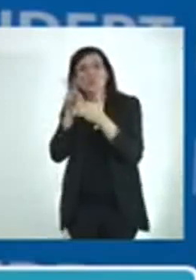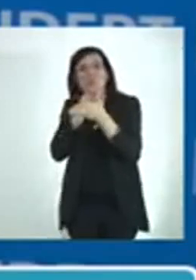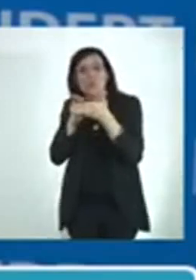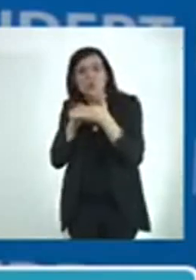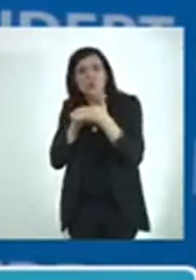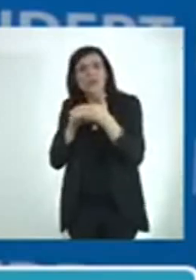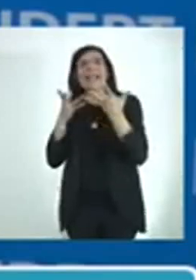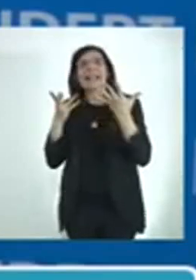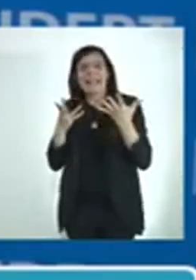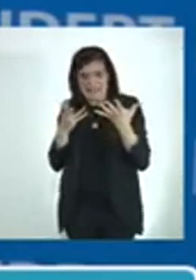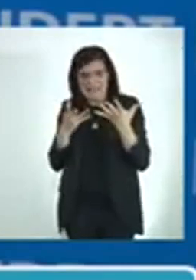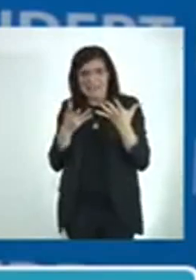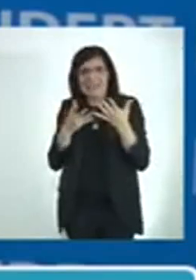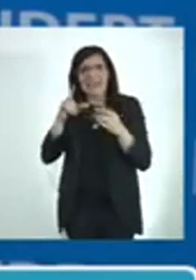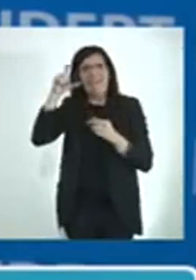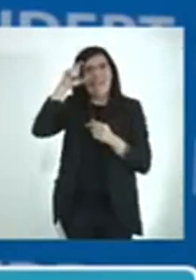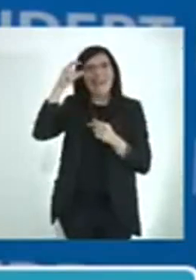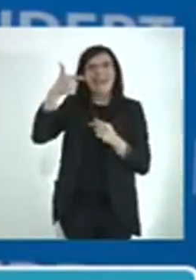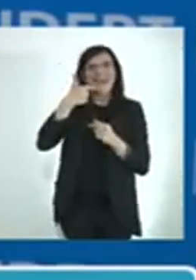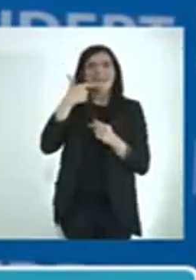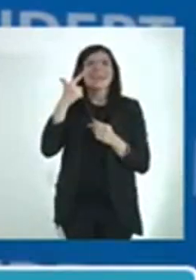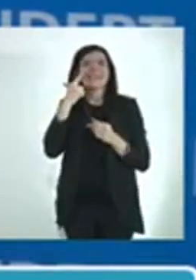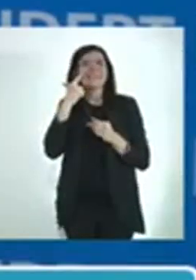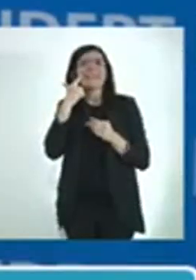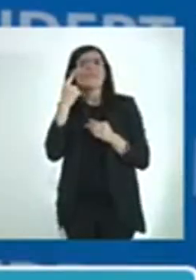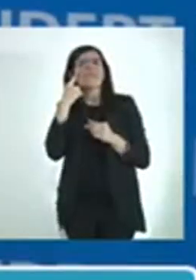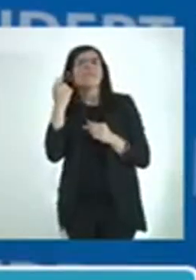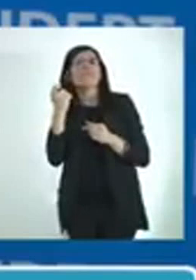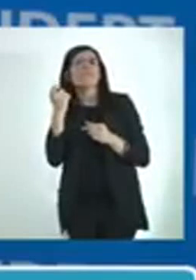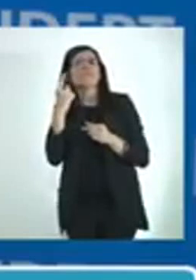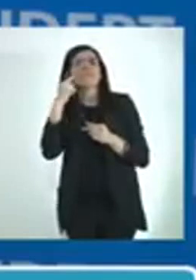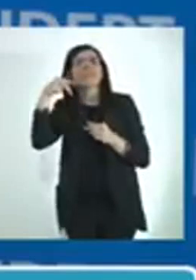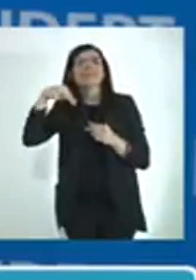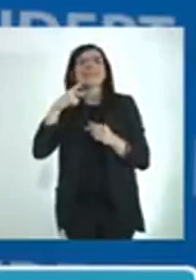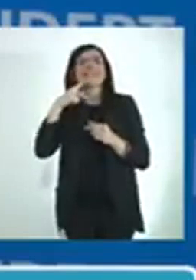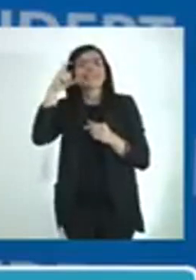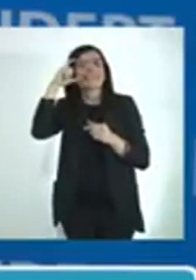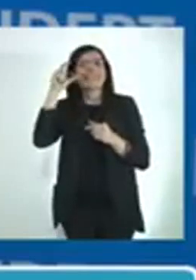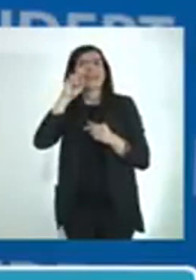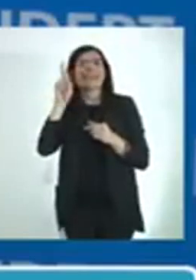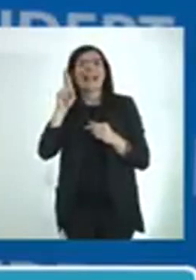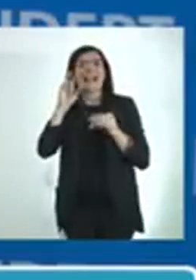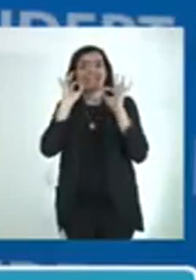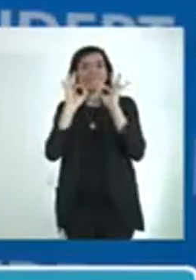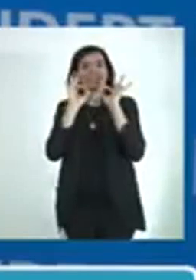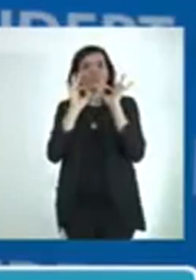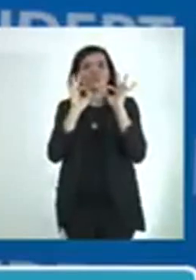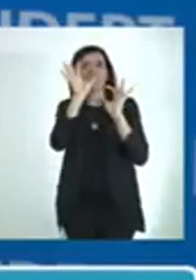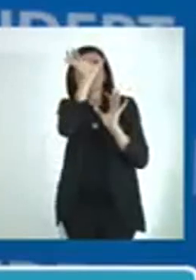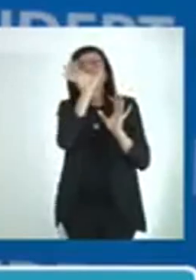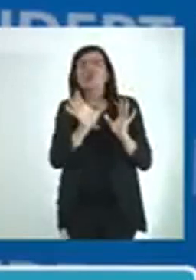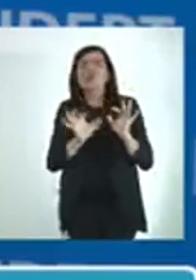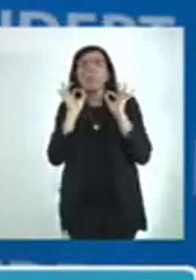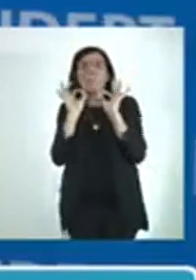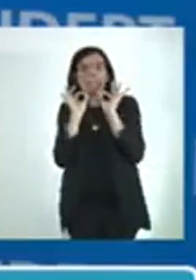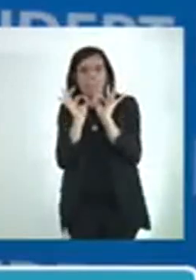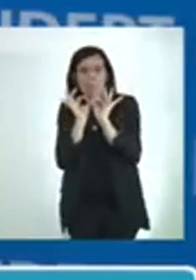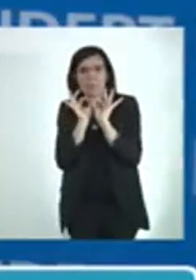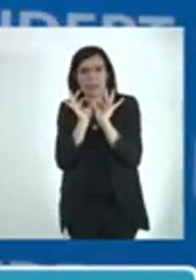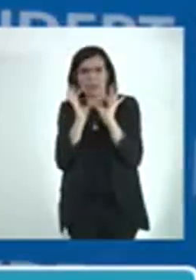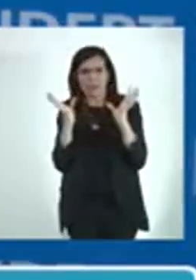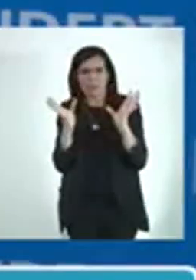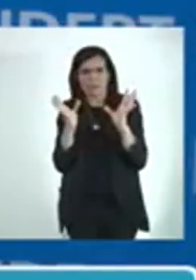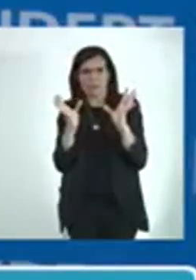es integral, está pensada para que sea abordada desde una perspectiva integral y transversal, es decir, No sé, por ejemplo,